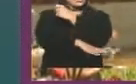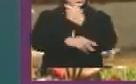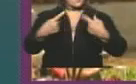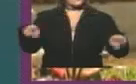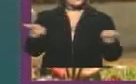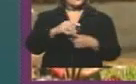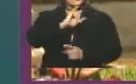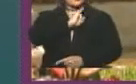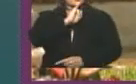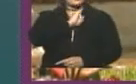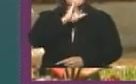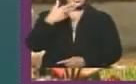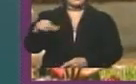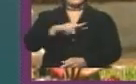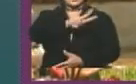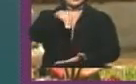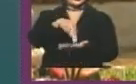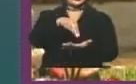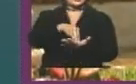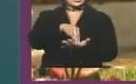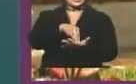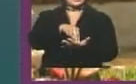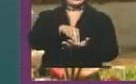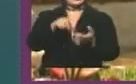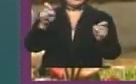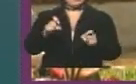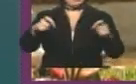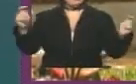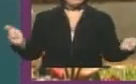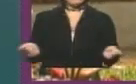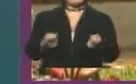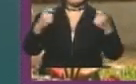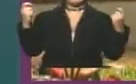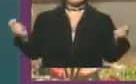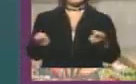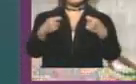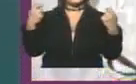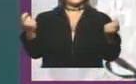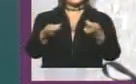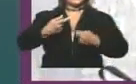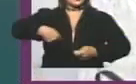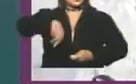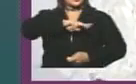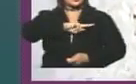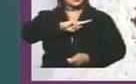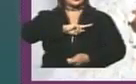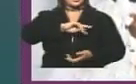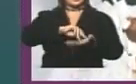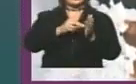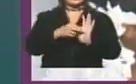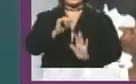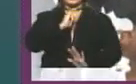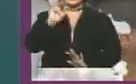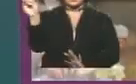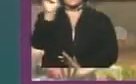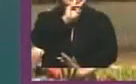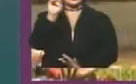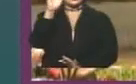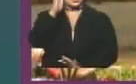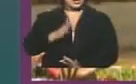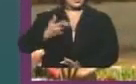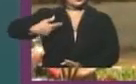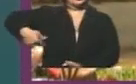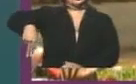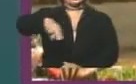nuestra identidad nacional, desde forjar nuestra identidad como venezolanos que